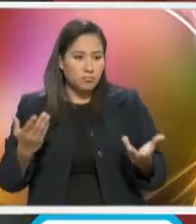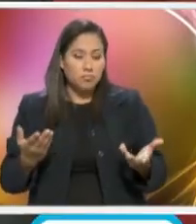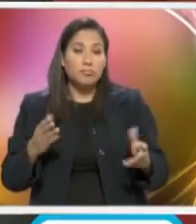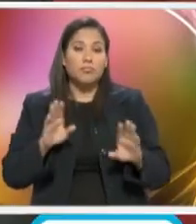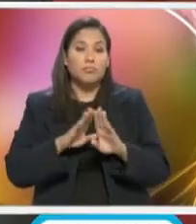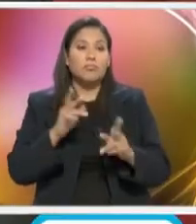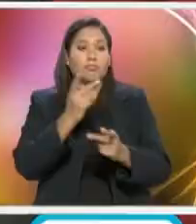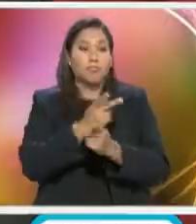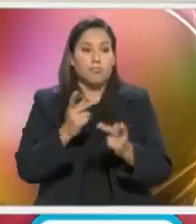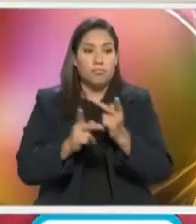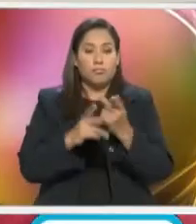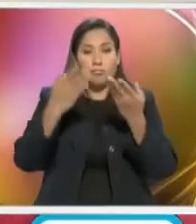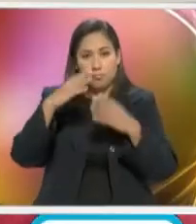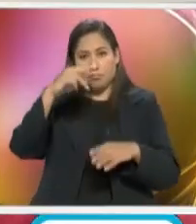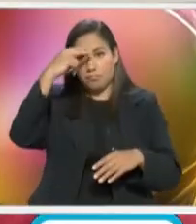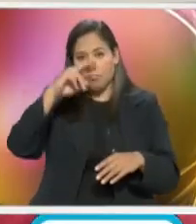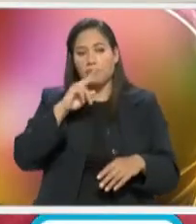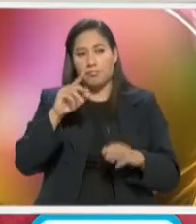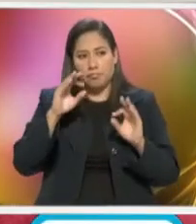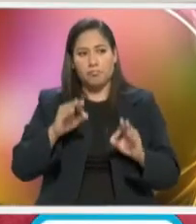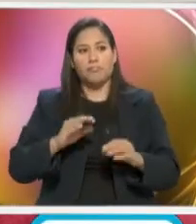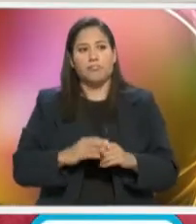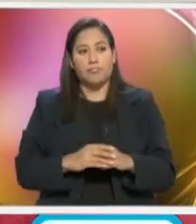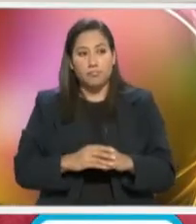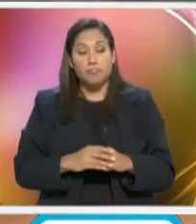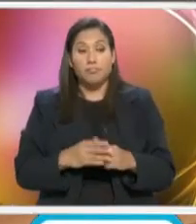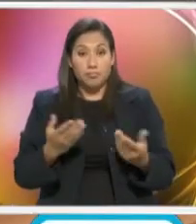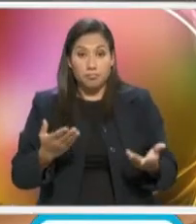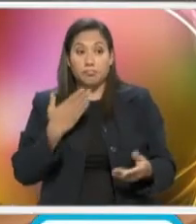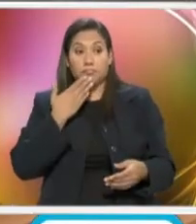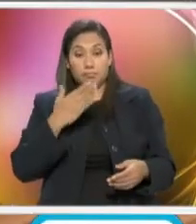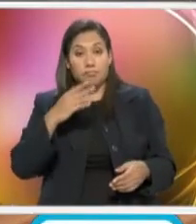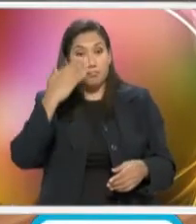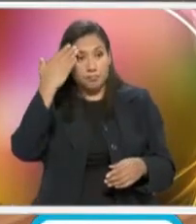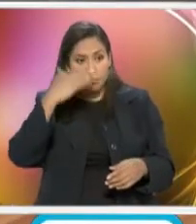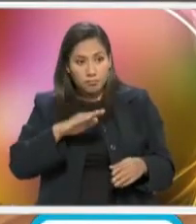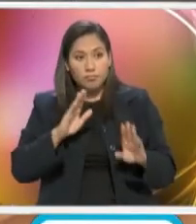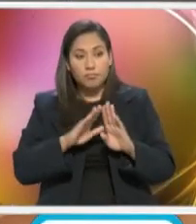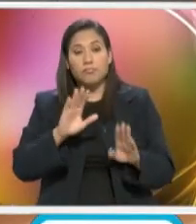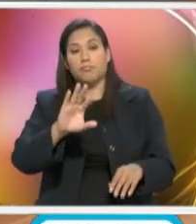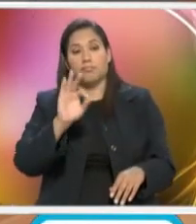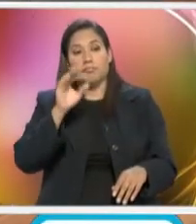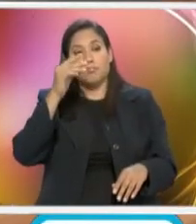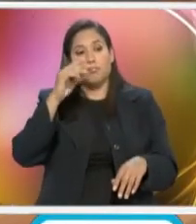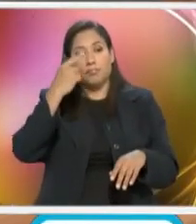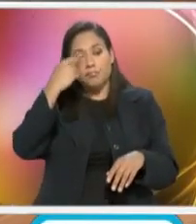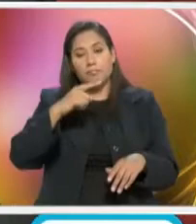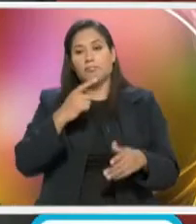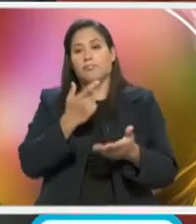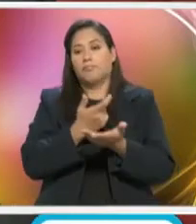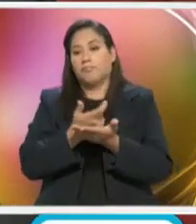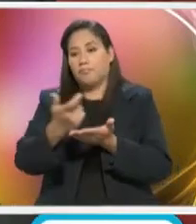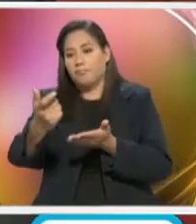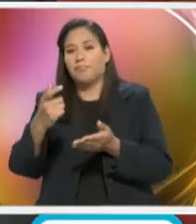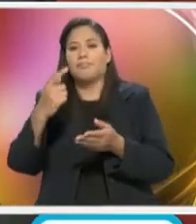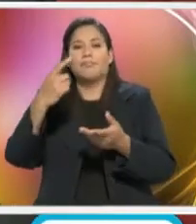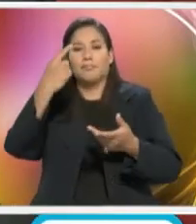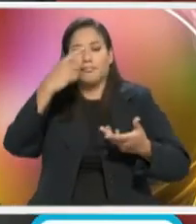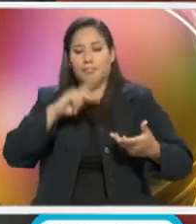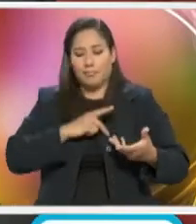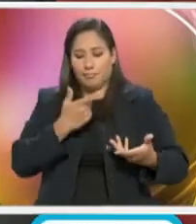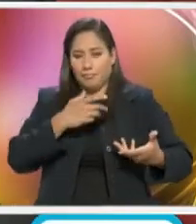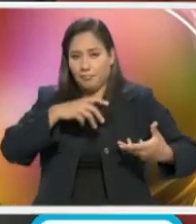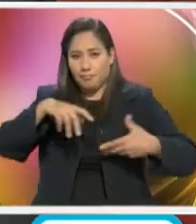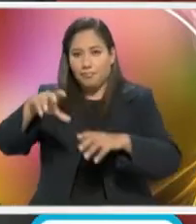lo proyecta Banco de México va a seguir siendo mejor, ¿no? Ok. Pues fantástico, ya sabemos ahora una opción más para invertir, para poder nosotros,